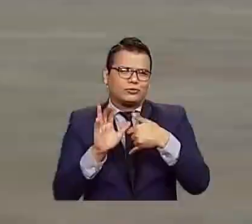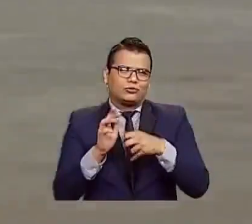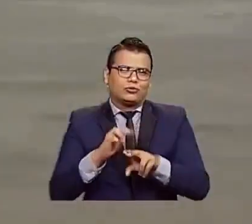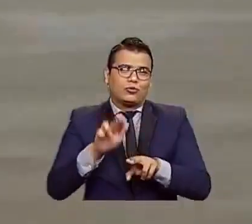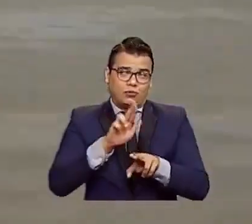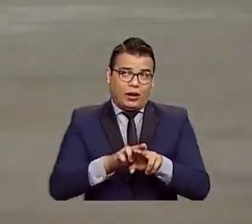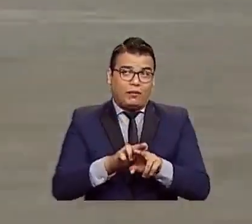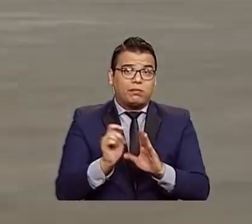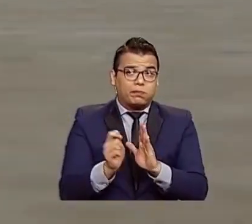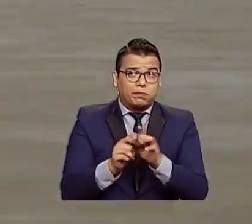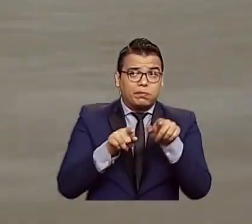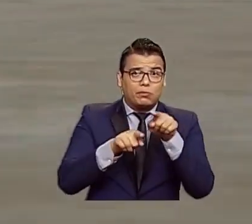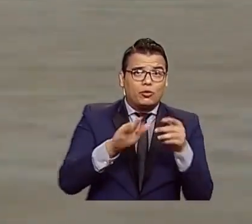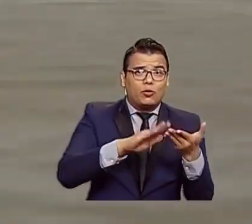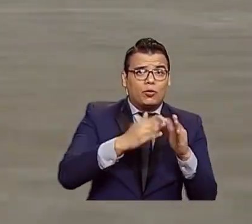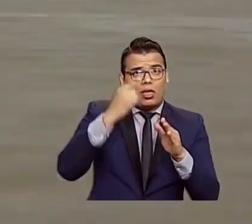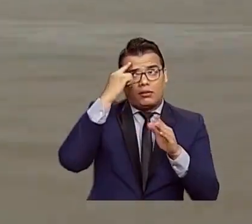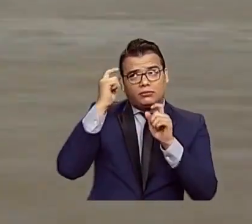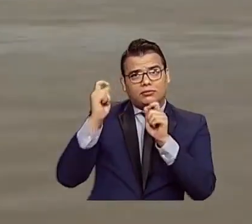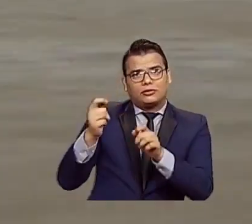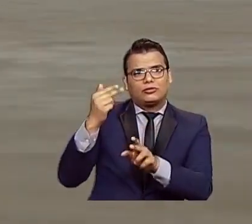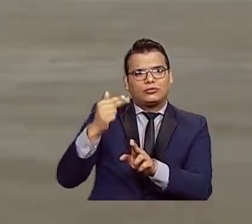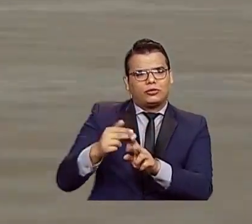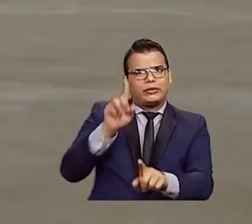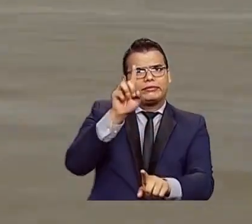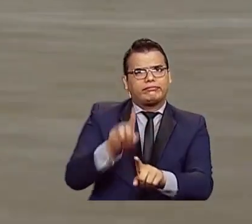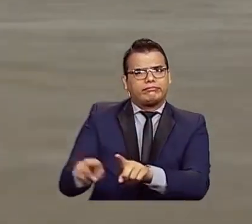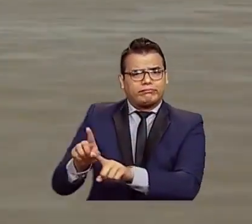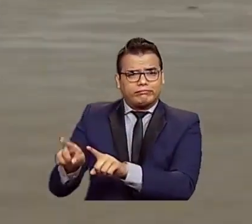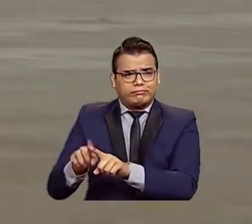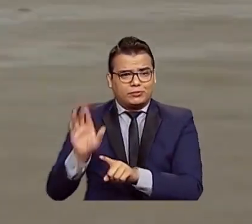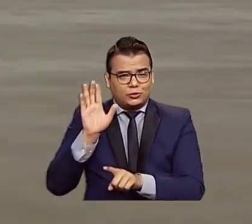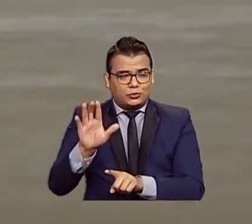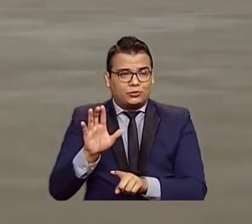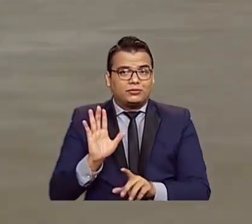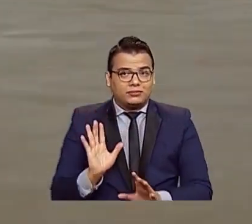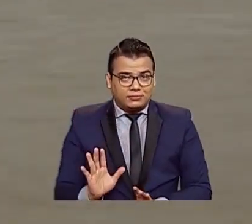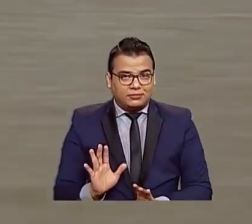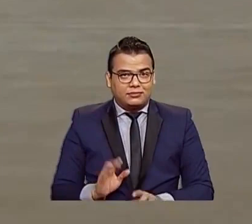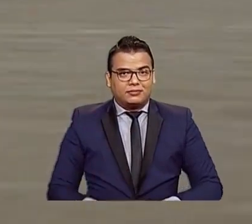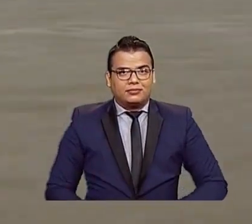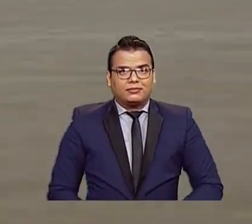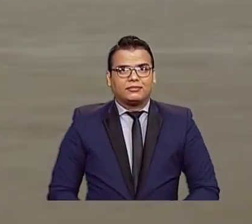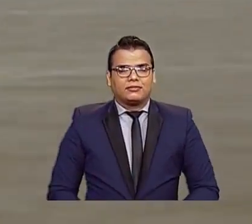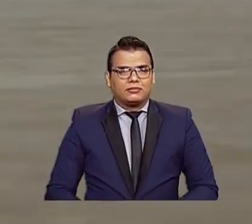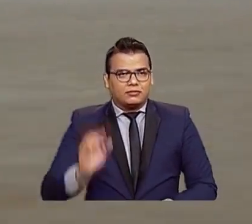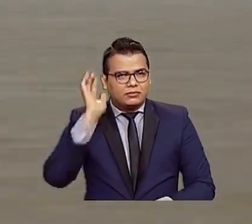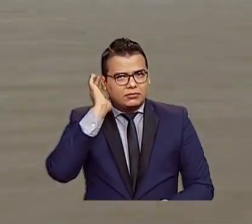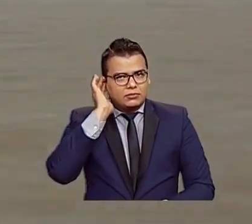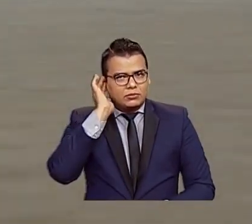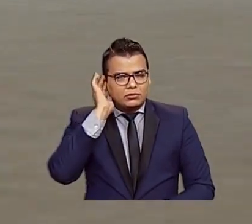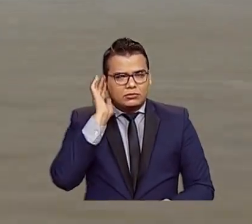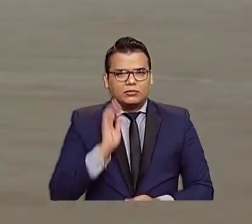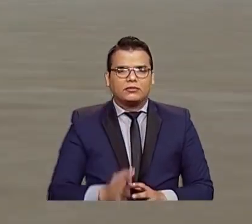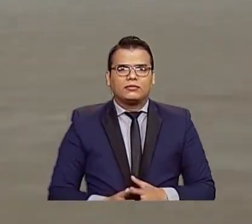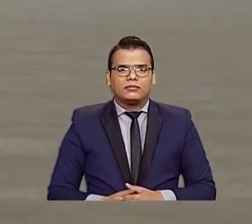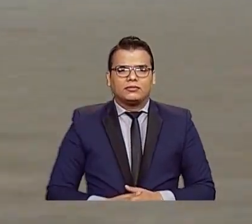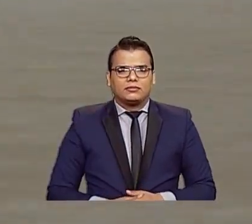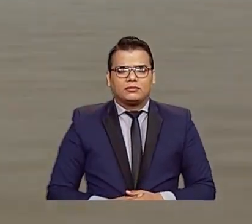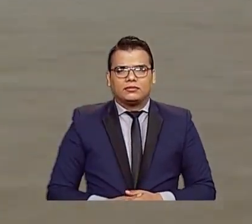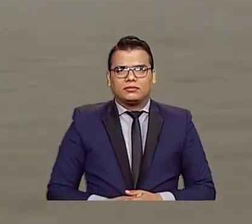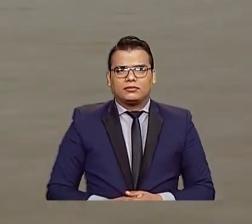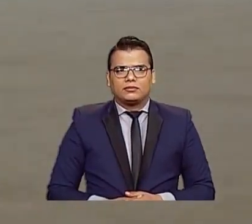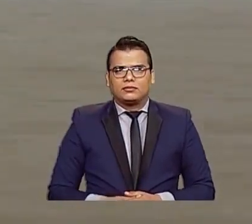Amazonas. El ancho de este río oscila entre 1.6 y 10 kilómetros en su etapa baja, pero se expande durante la temporada húmeda hasta